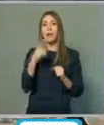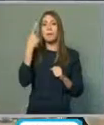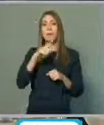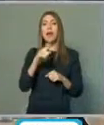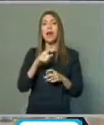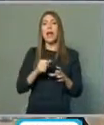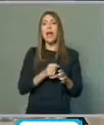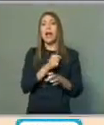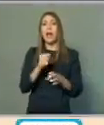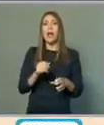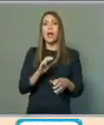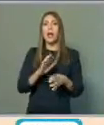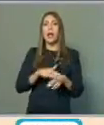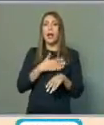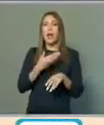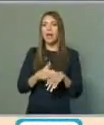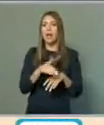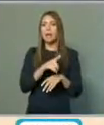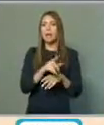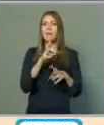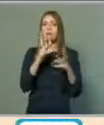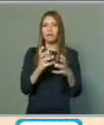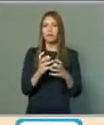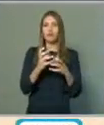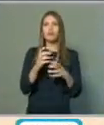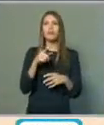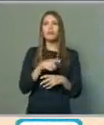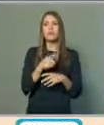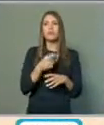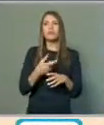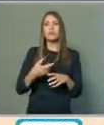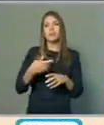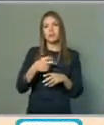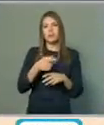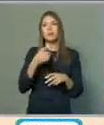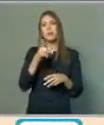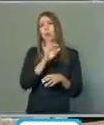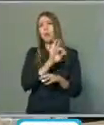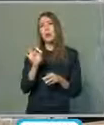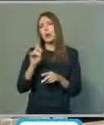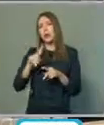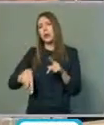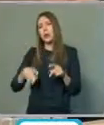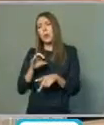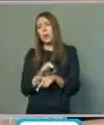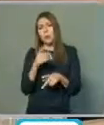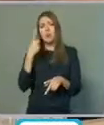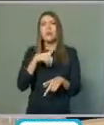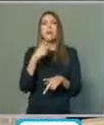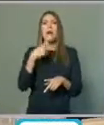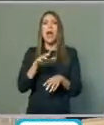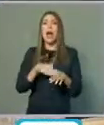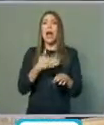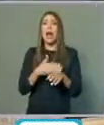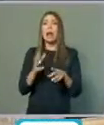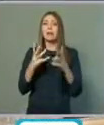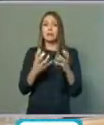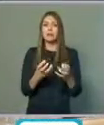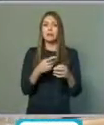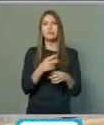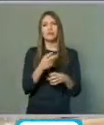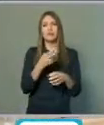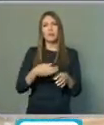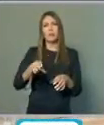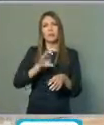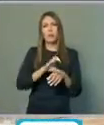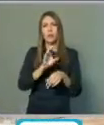podemos omitir o no, pero sí les recomiendo que la viertan precisamente para lograr esa consistencia que quiero en mi crema, ¿ok? Muy bien, entonces, mientras tú estás de aquel lado,